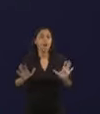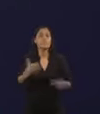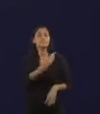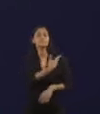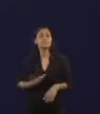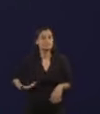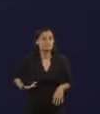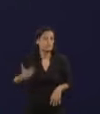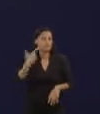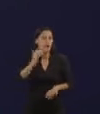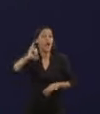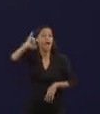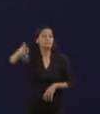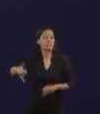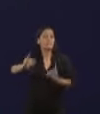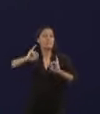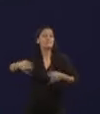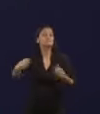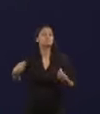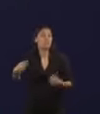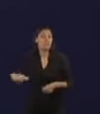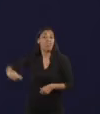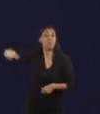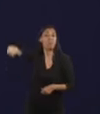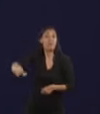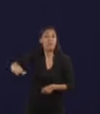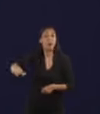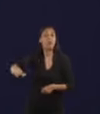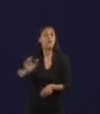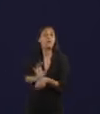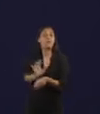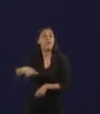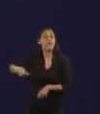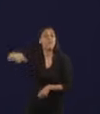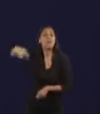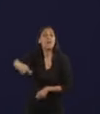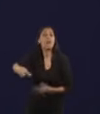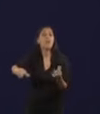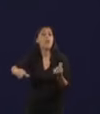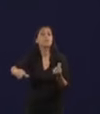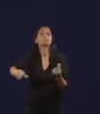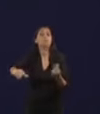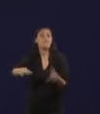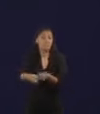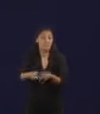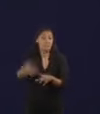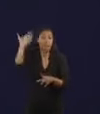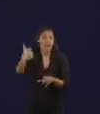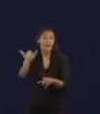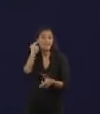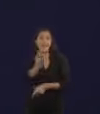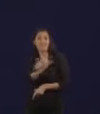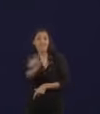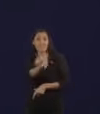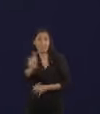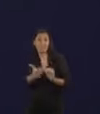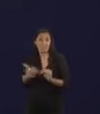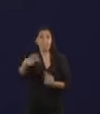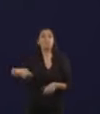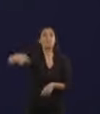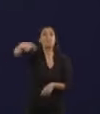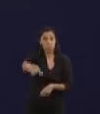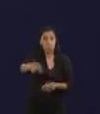de devolver de devolver no solo de devolver la lo que se cobró de más sino también de reincorporar